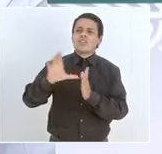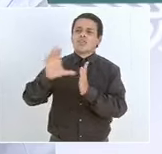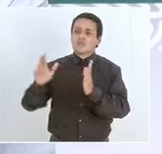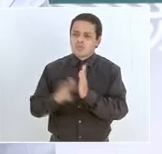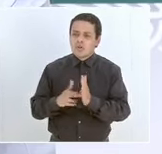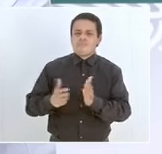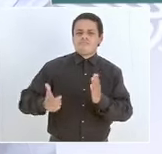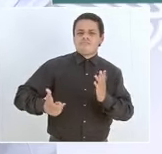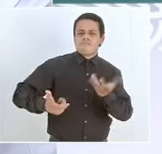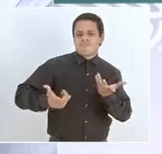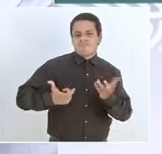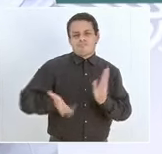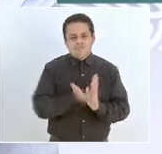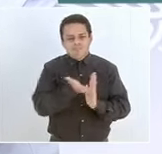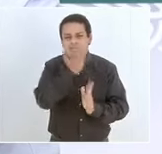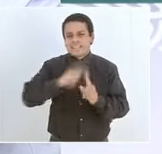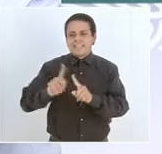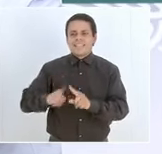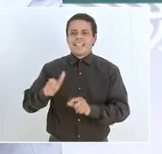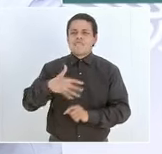constructoras.